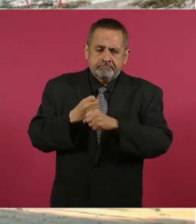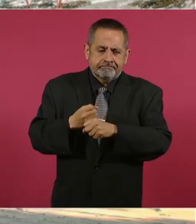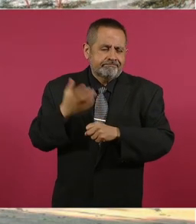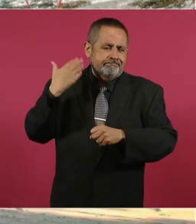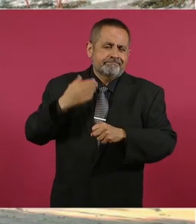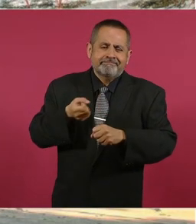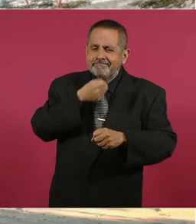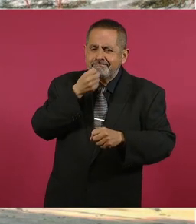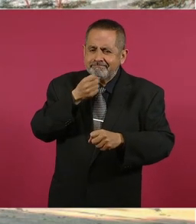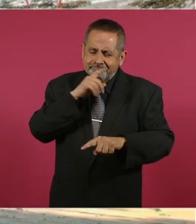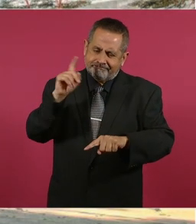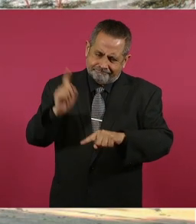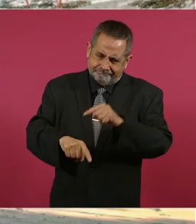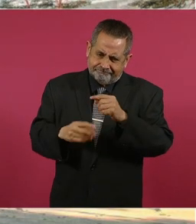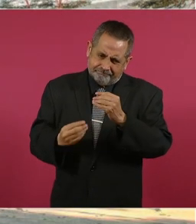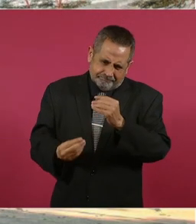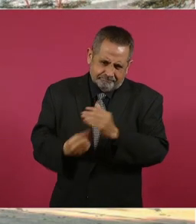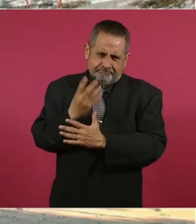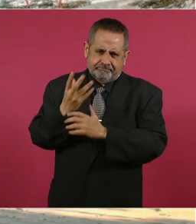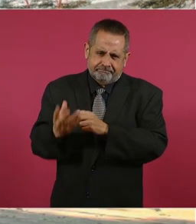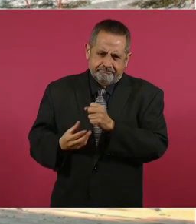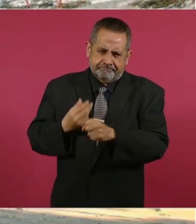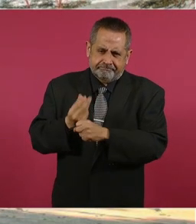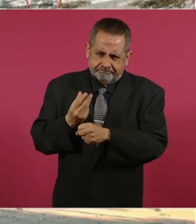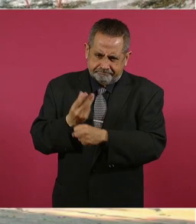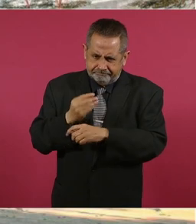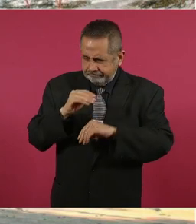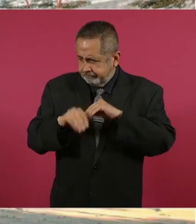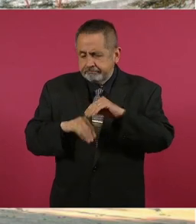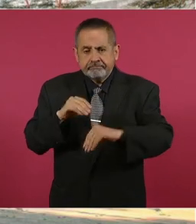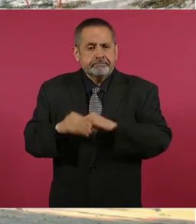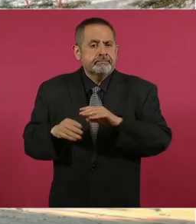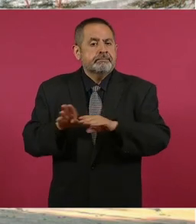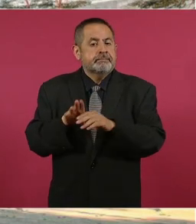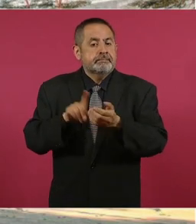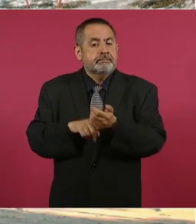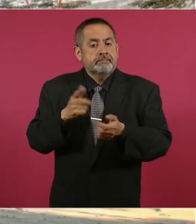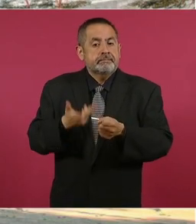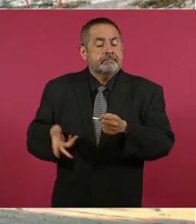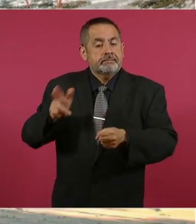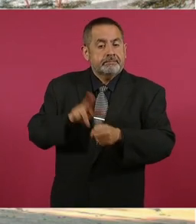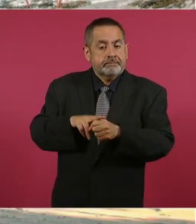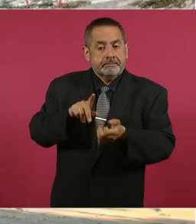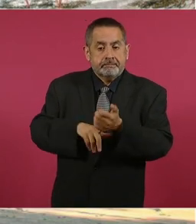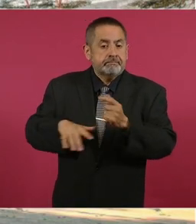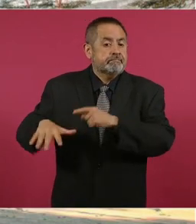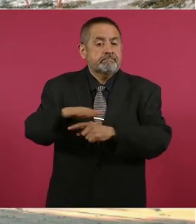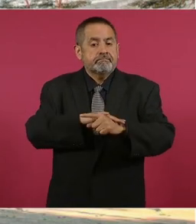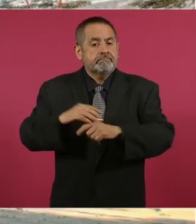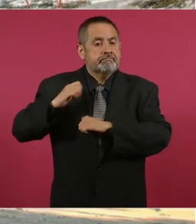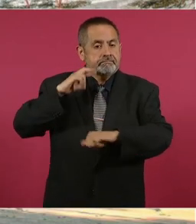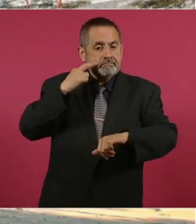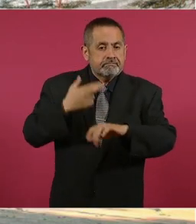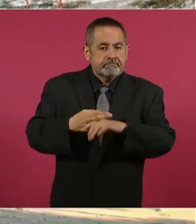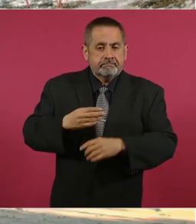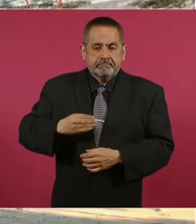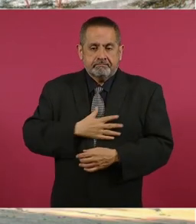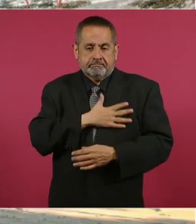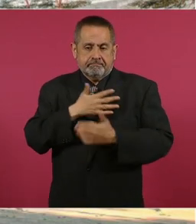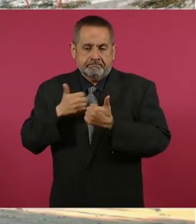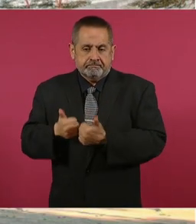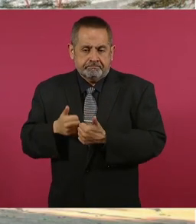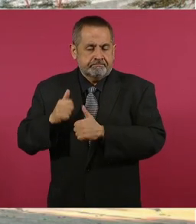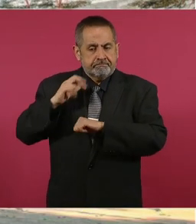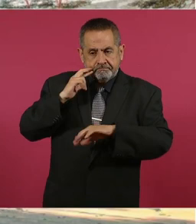y una ampliación. Este hospital, tanto en su terreno como en su operación en Yucatán, será por parte de IMSS